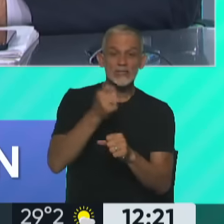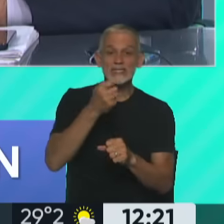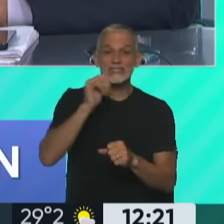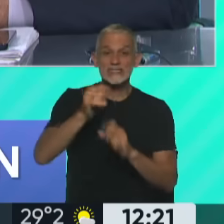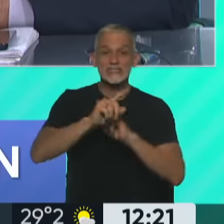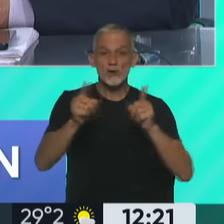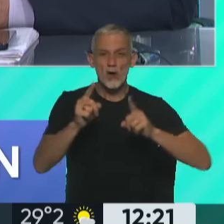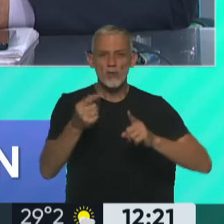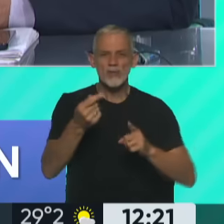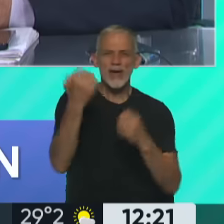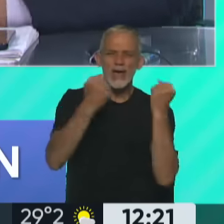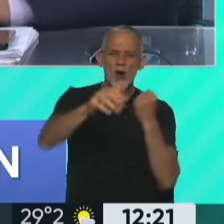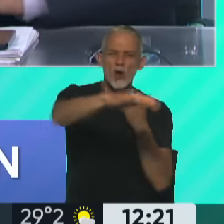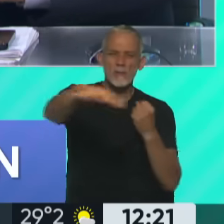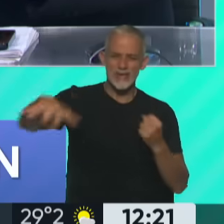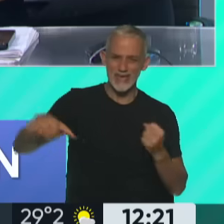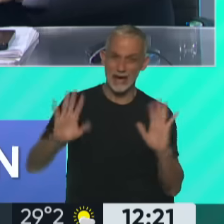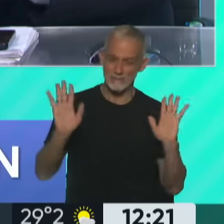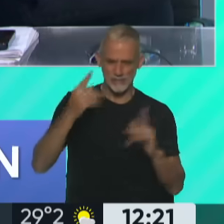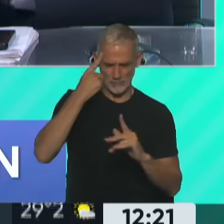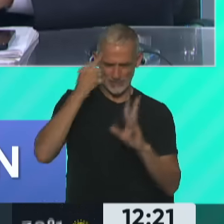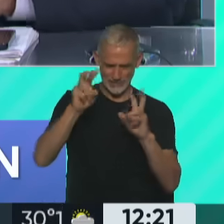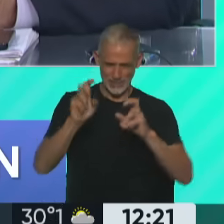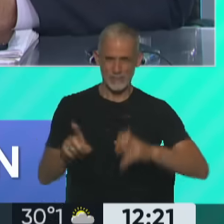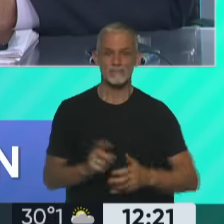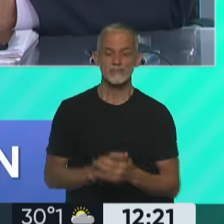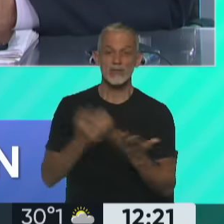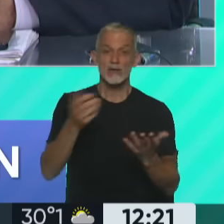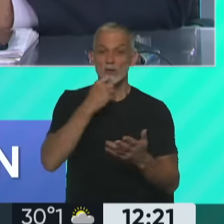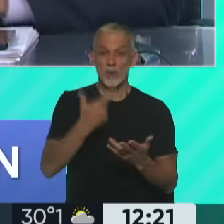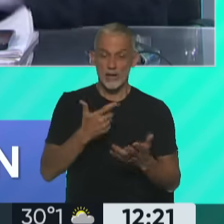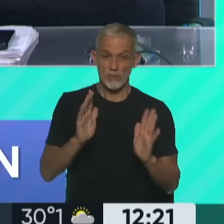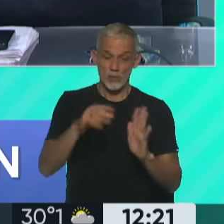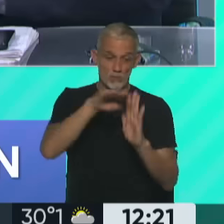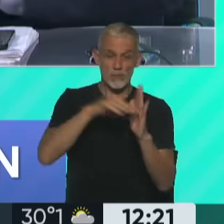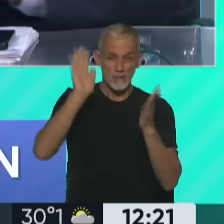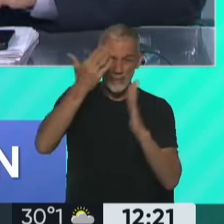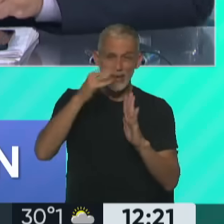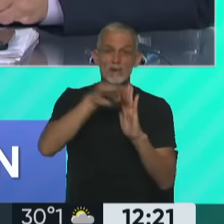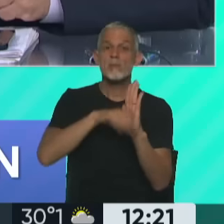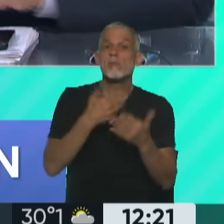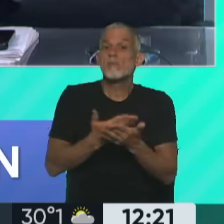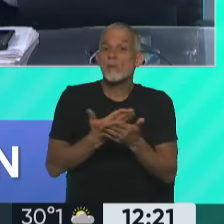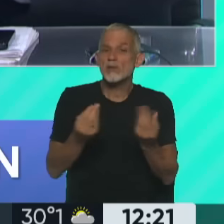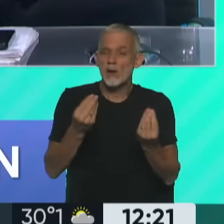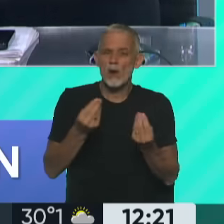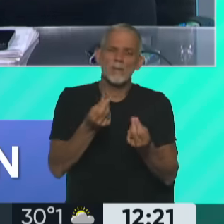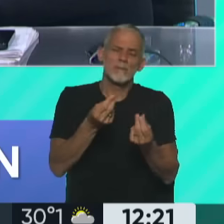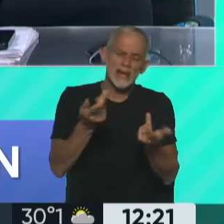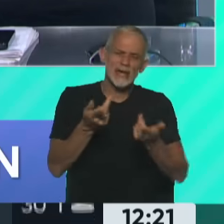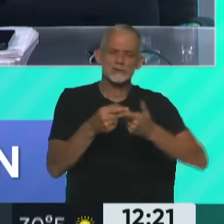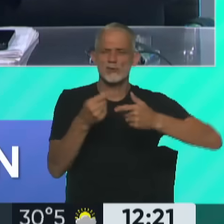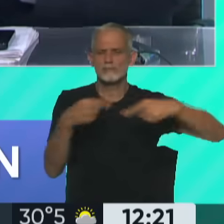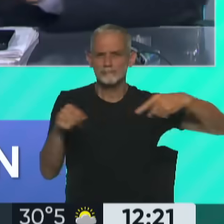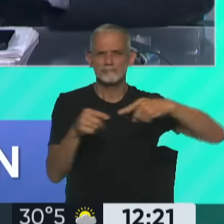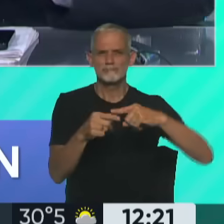del poder económico. Pensemos en algunas cuestiones. Bien. Está planteando el tema de tarifas y servicio